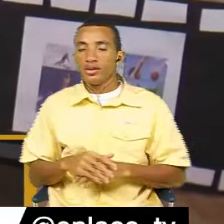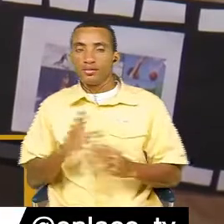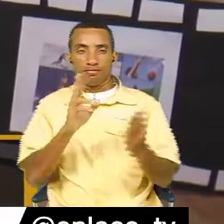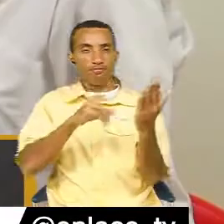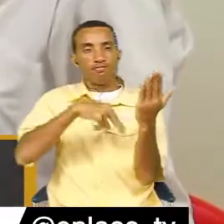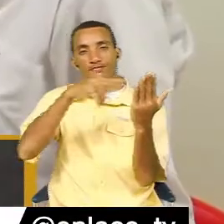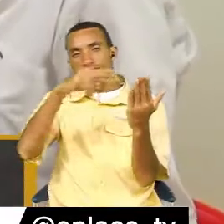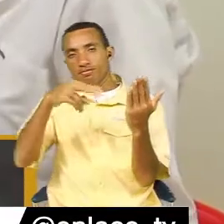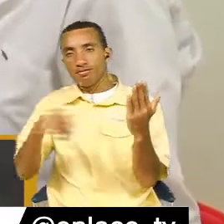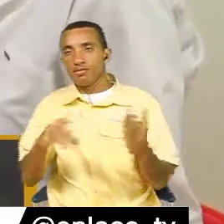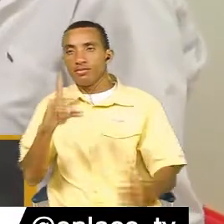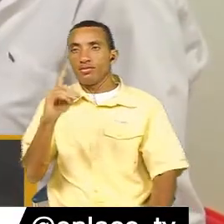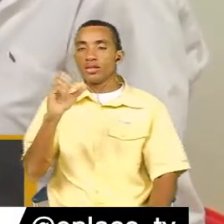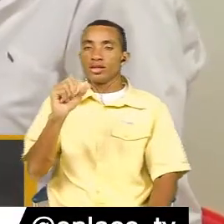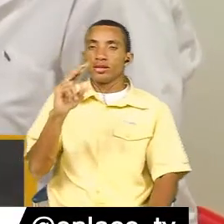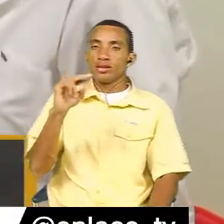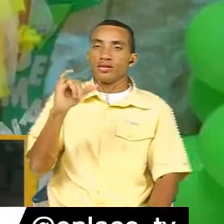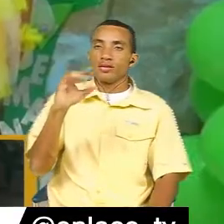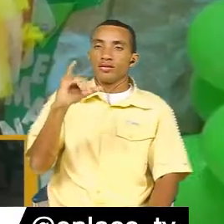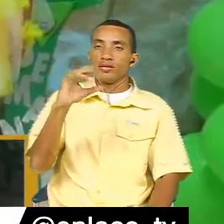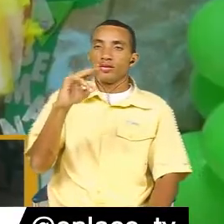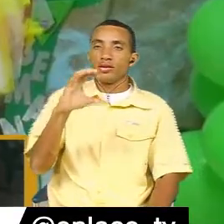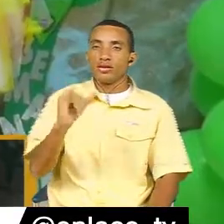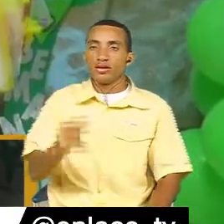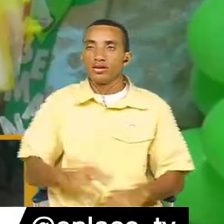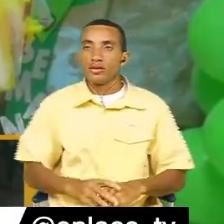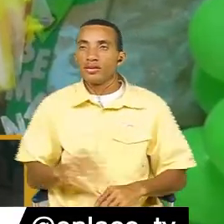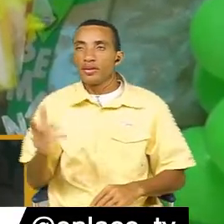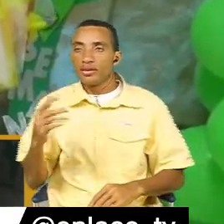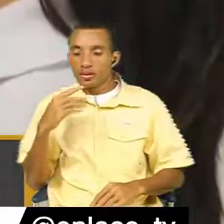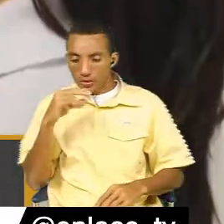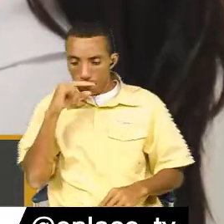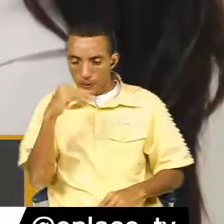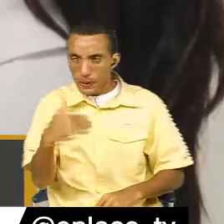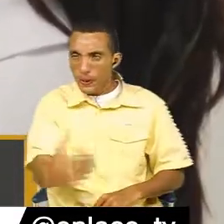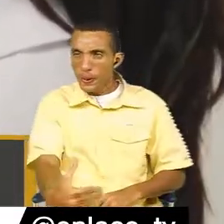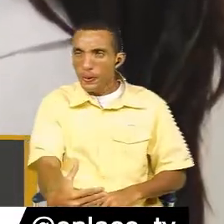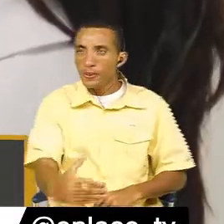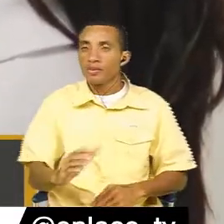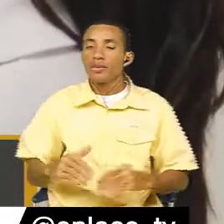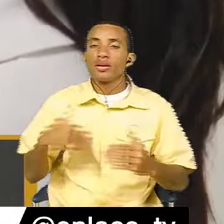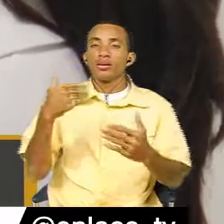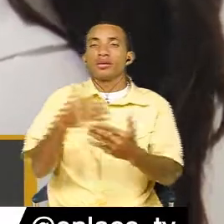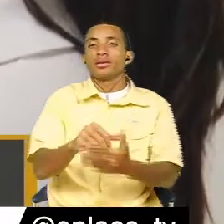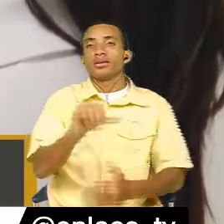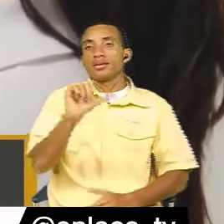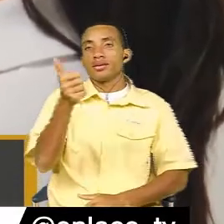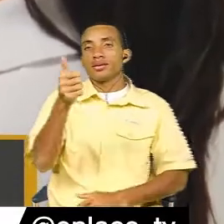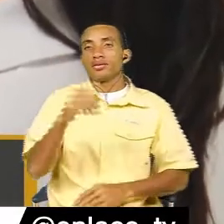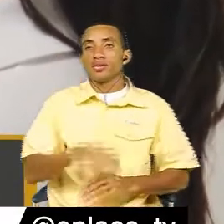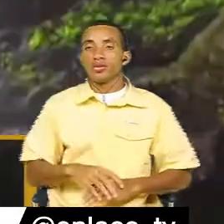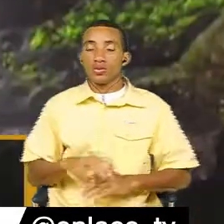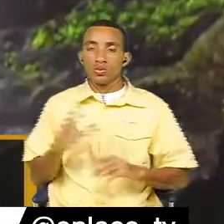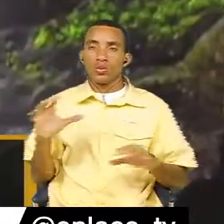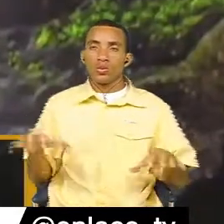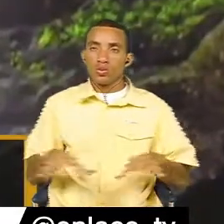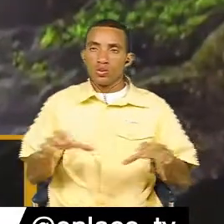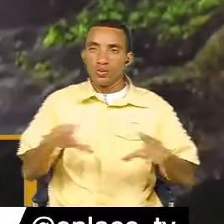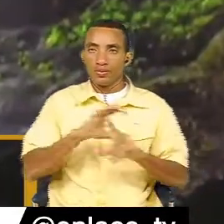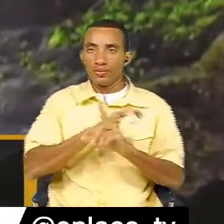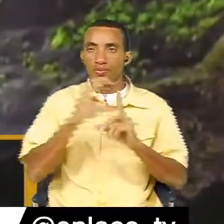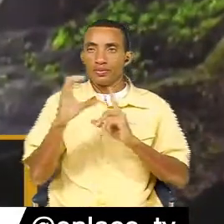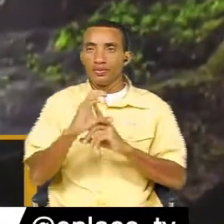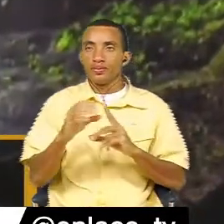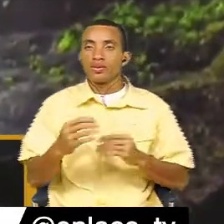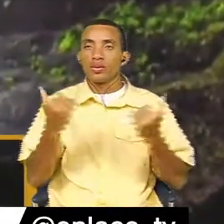y Miguel Ángel. 300 estudiantes de párvulos hasta un décimo grado fueron los protagonistas de la jornada cultural y académica. En el día de hoy estoy